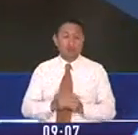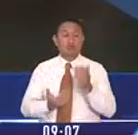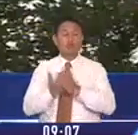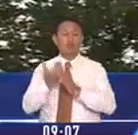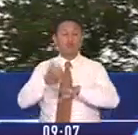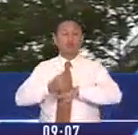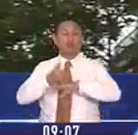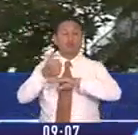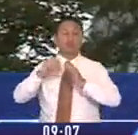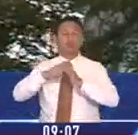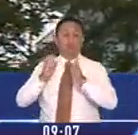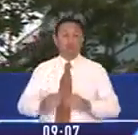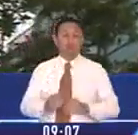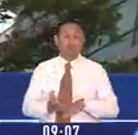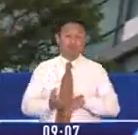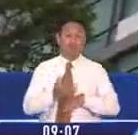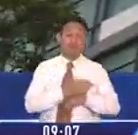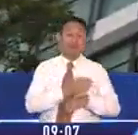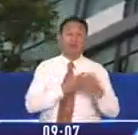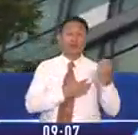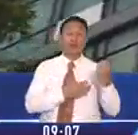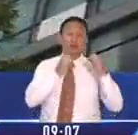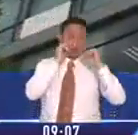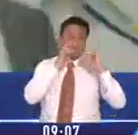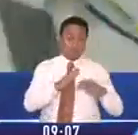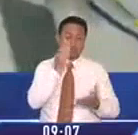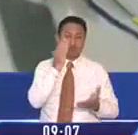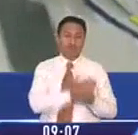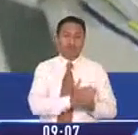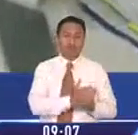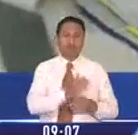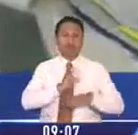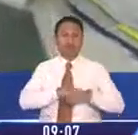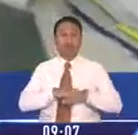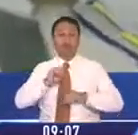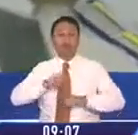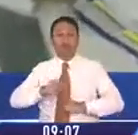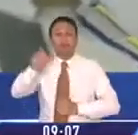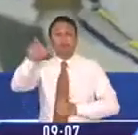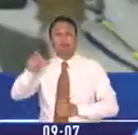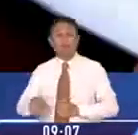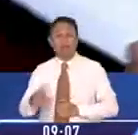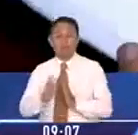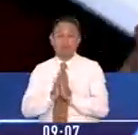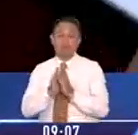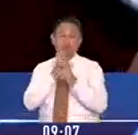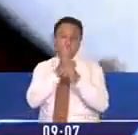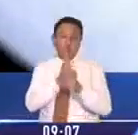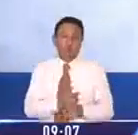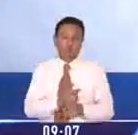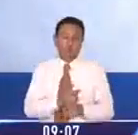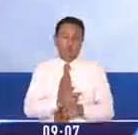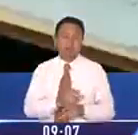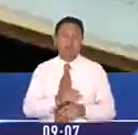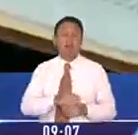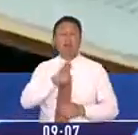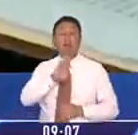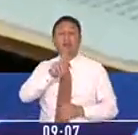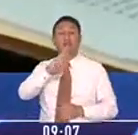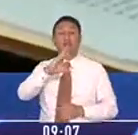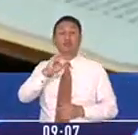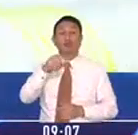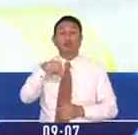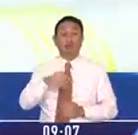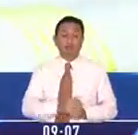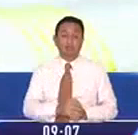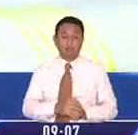Contralor se mantenía suspendido desde el 14 de septiembre debido a la presentación de una acción de protección en la unidad judicial de Bucay en el Guayas.